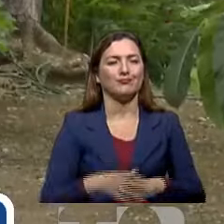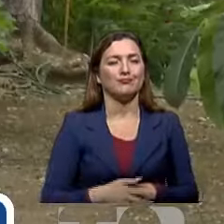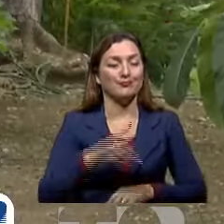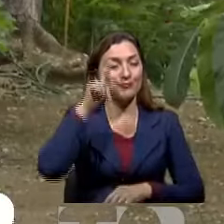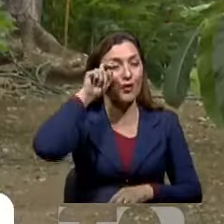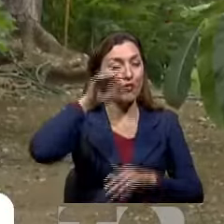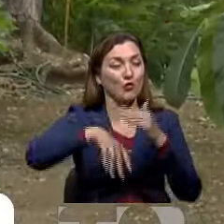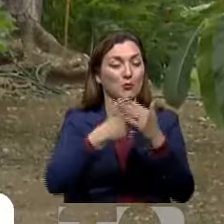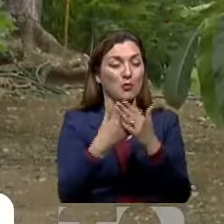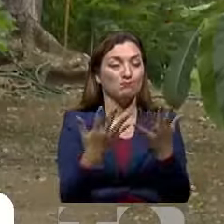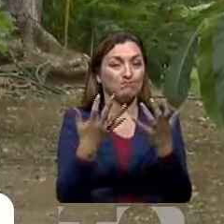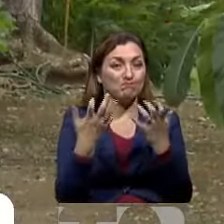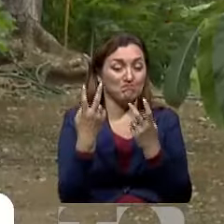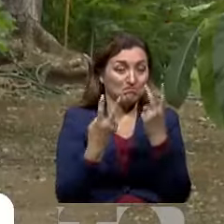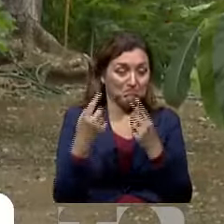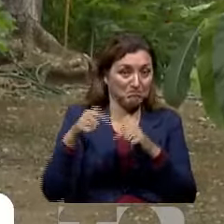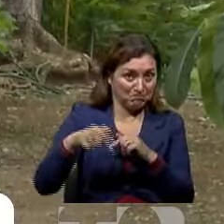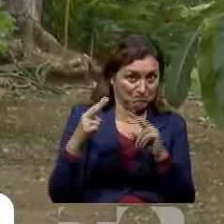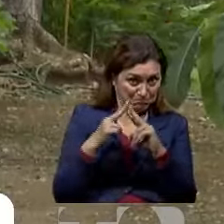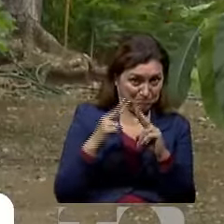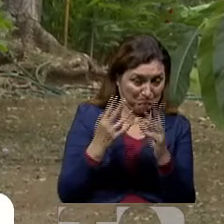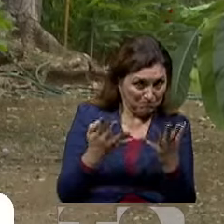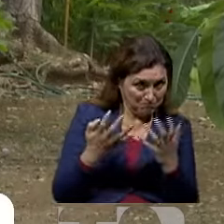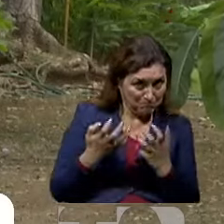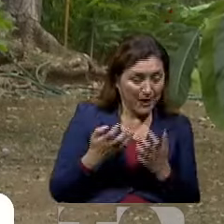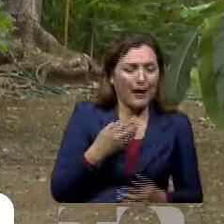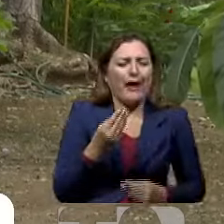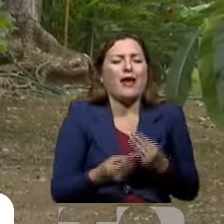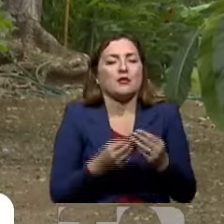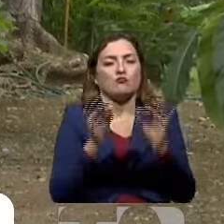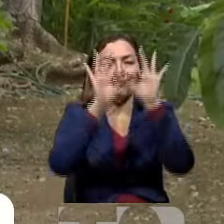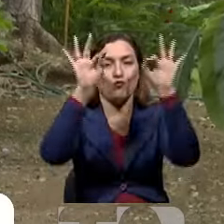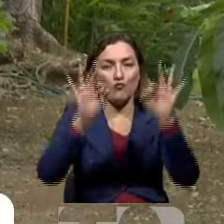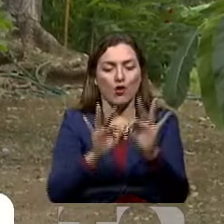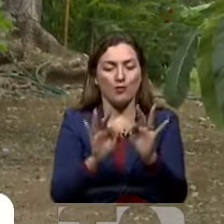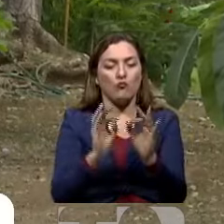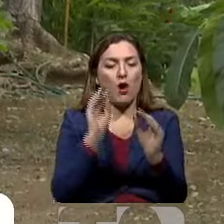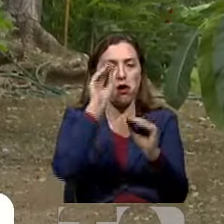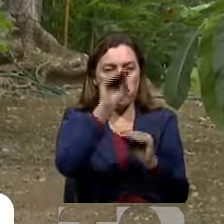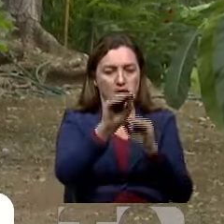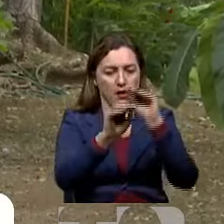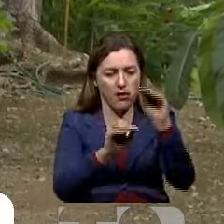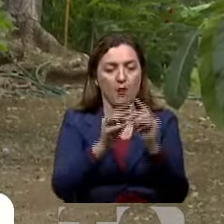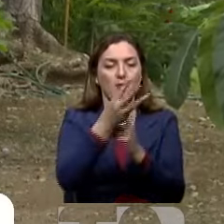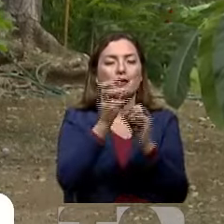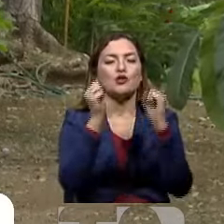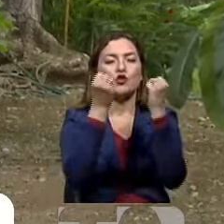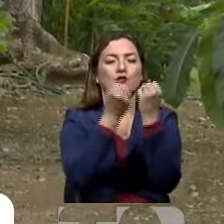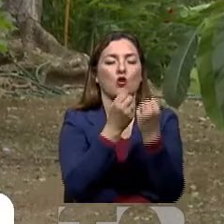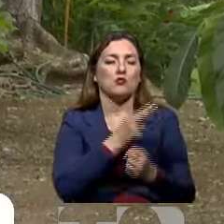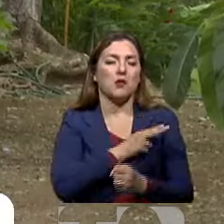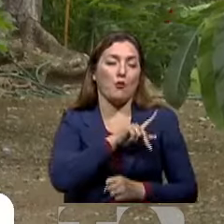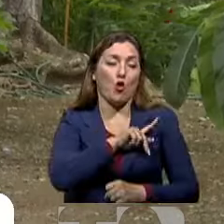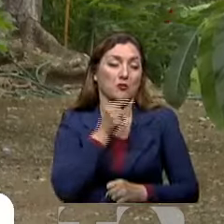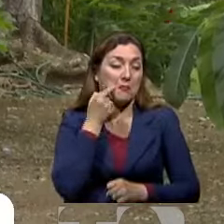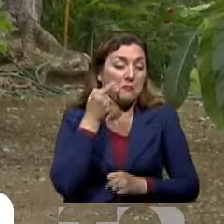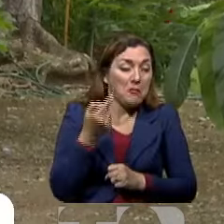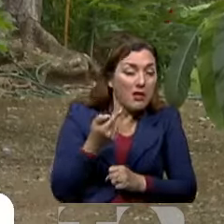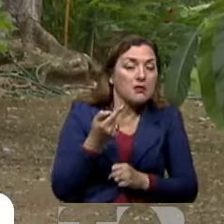Recordarles a todas las personas que deseen conocer este bosque, tienen que llenar un formulario que se encuentra en las redes sociales de La Espol.